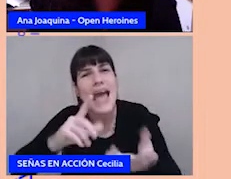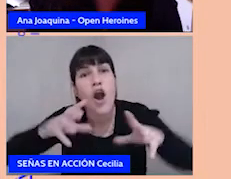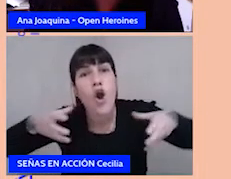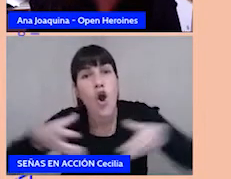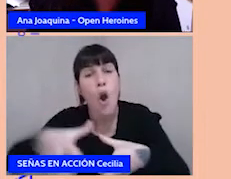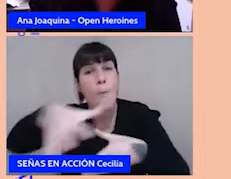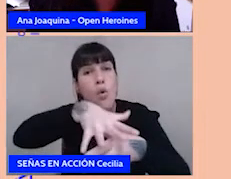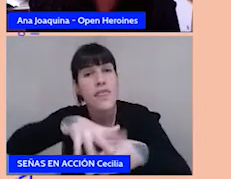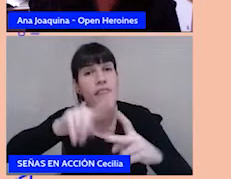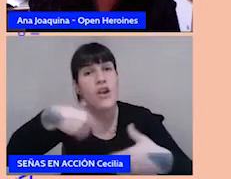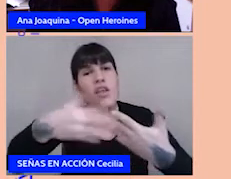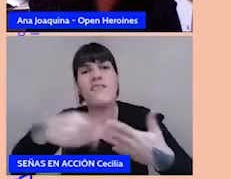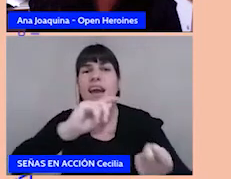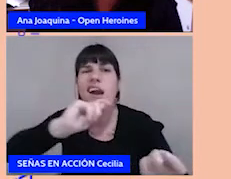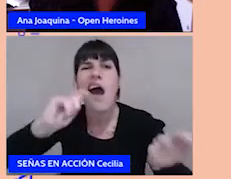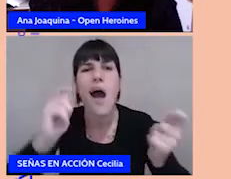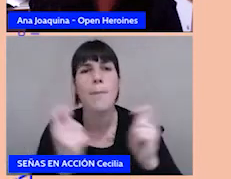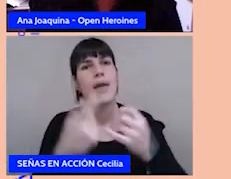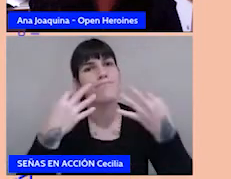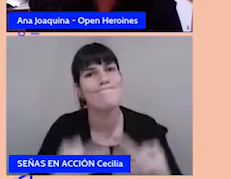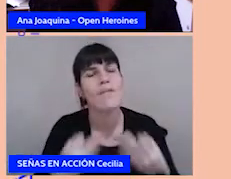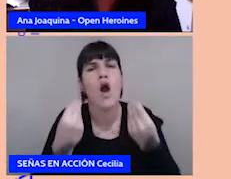comunidad, digamos,